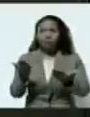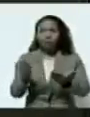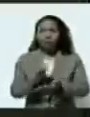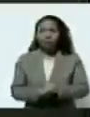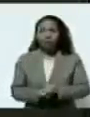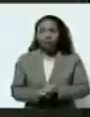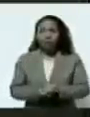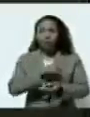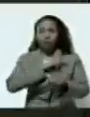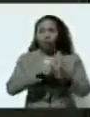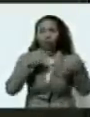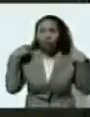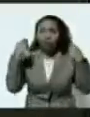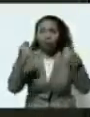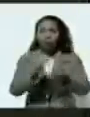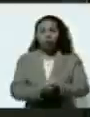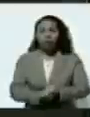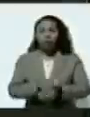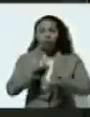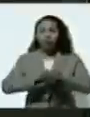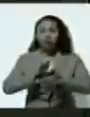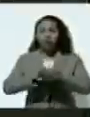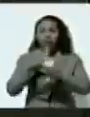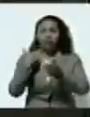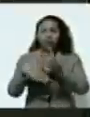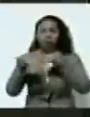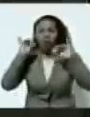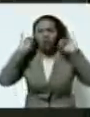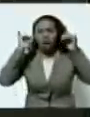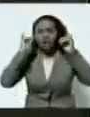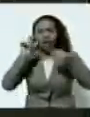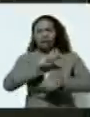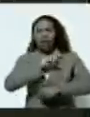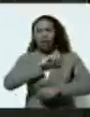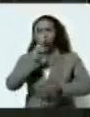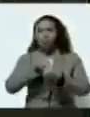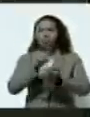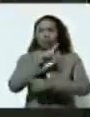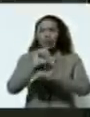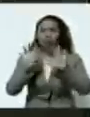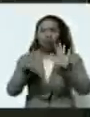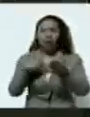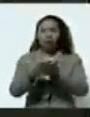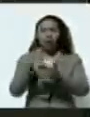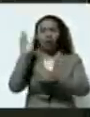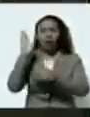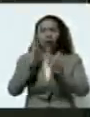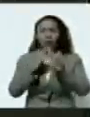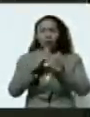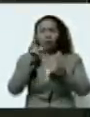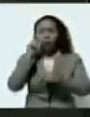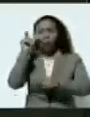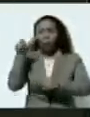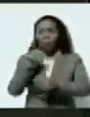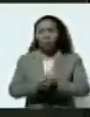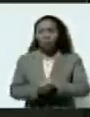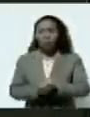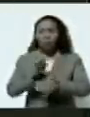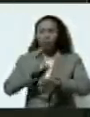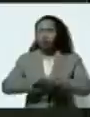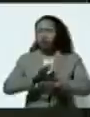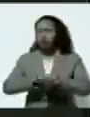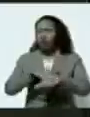de Voluntad Popular? ¿Por qué se fueron a rumbear en enero del 19 a la casa de Garófalo? ¿Por